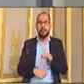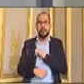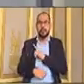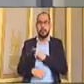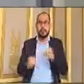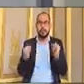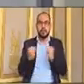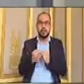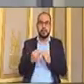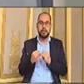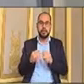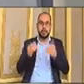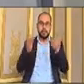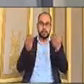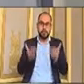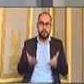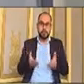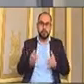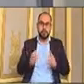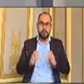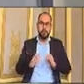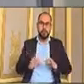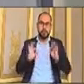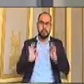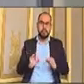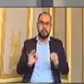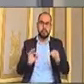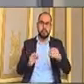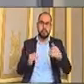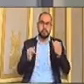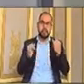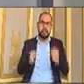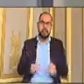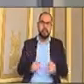y la integridad personal de las mujeres y personas gestantes. Es